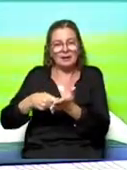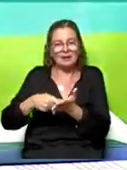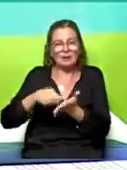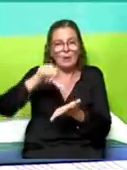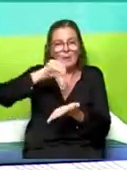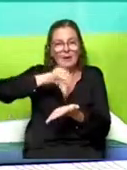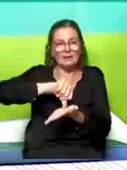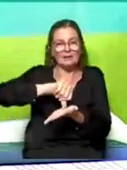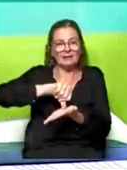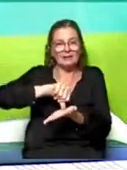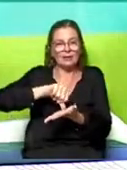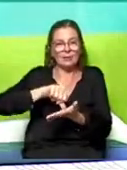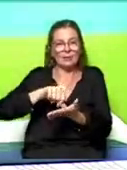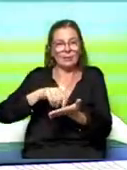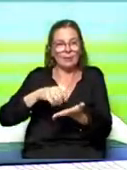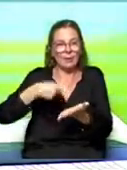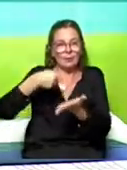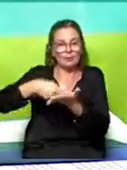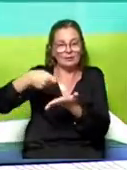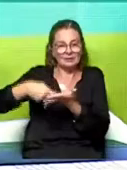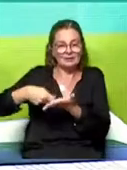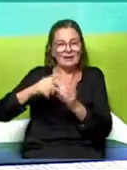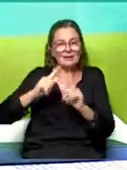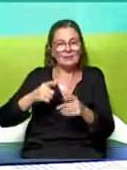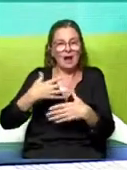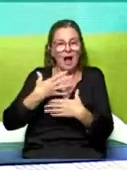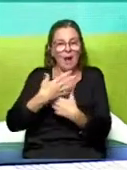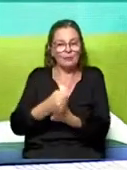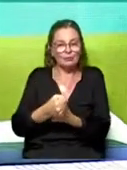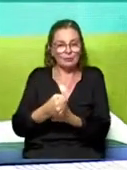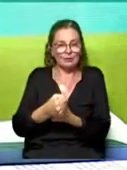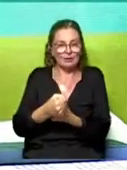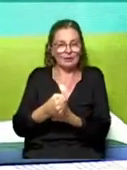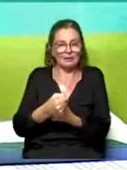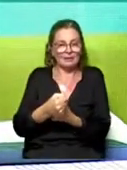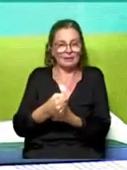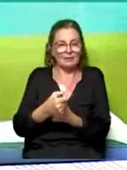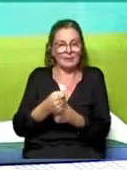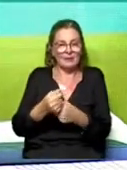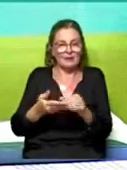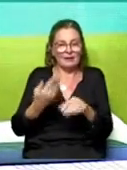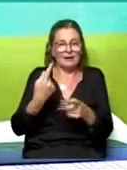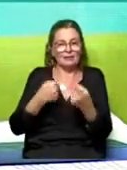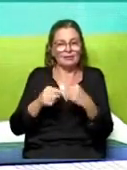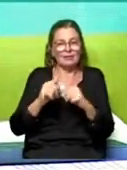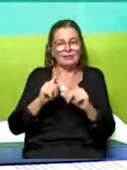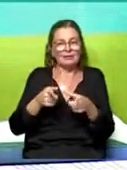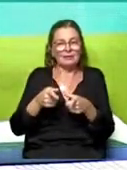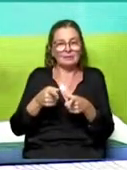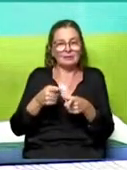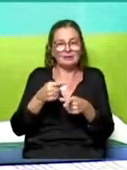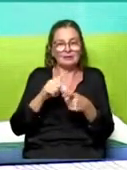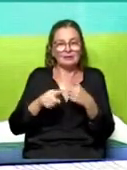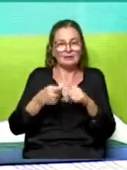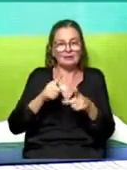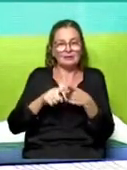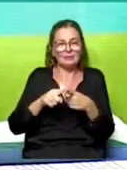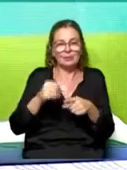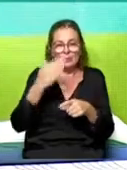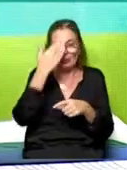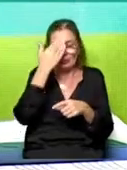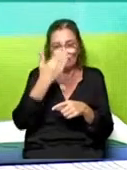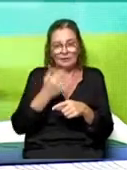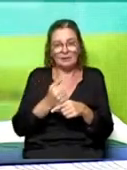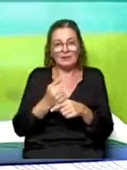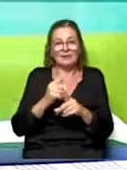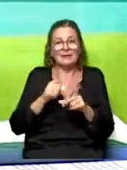países, con una carga impositiva que también aportan la clase más rica. Entonces también eso lo estamos discutiendo en el Frente Amplio,